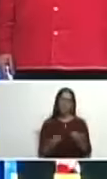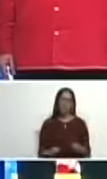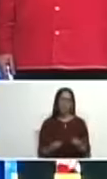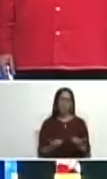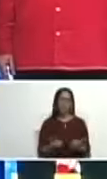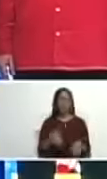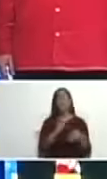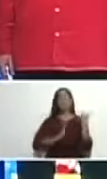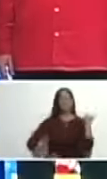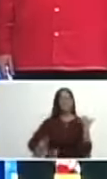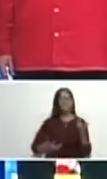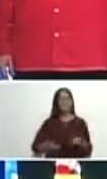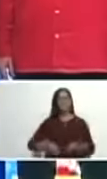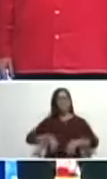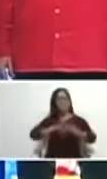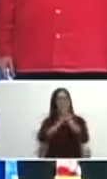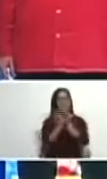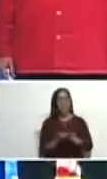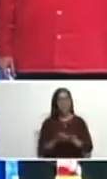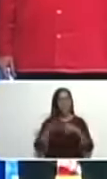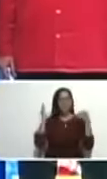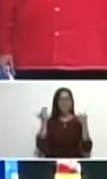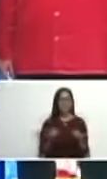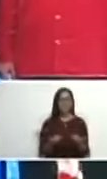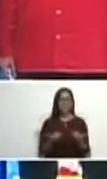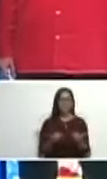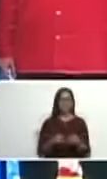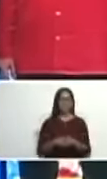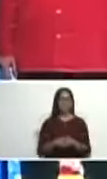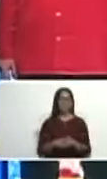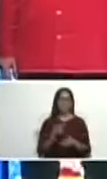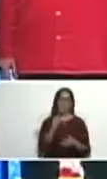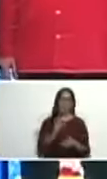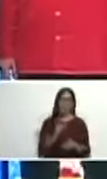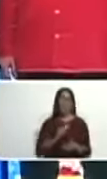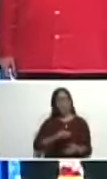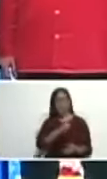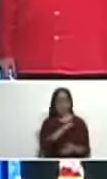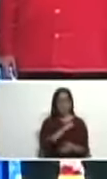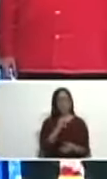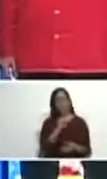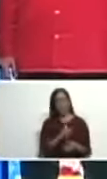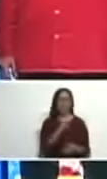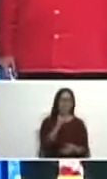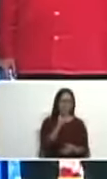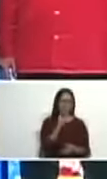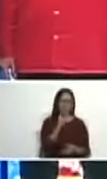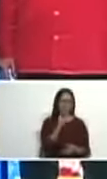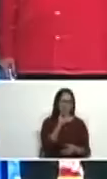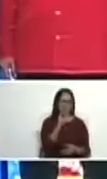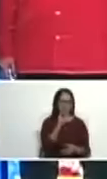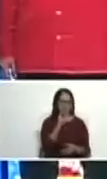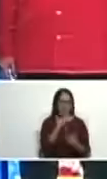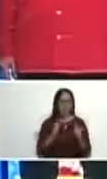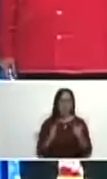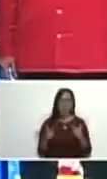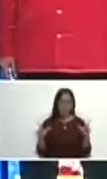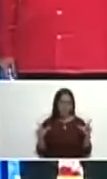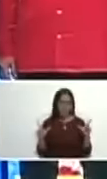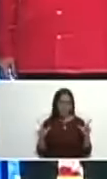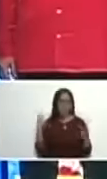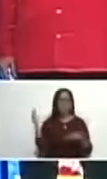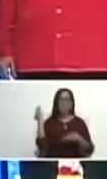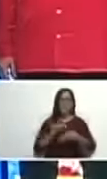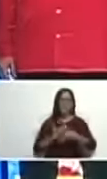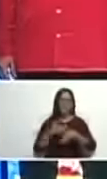Biden, levanta las sanciones ya. Te lo digo en español, te lo digo en inglés. Lit